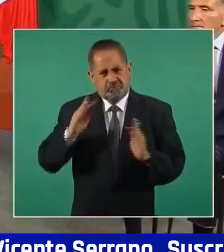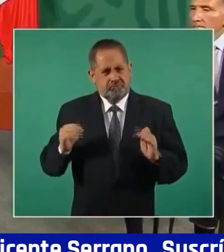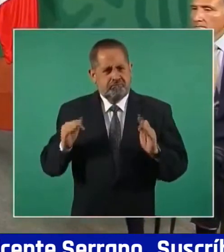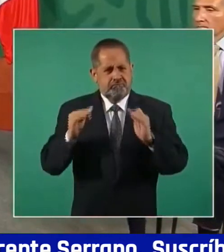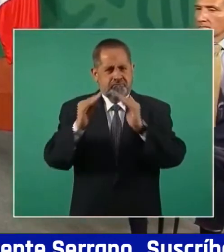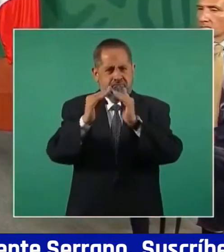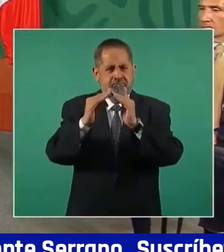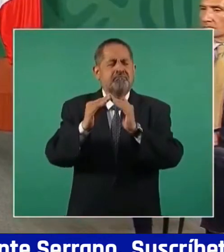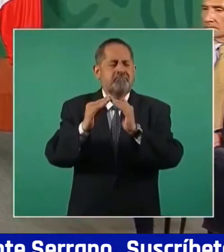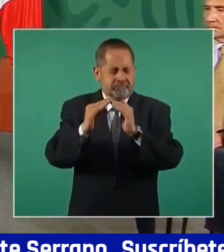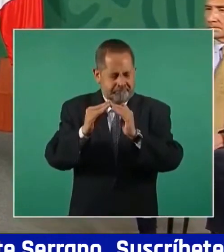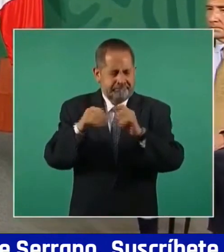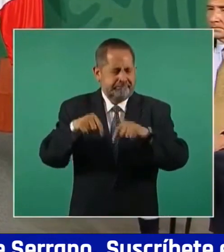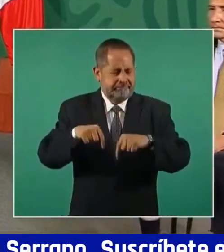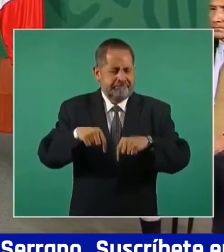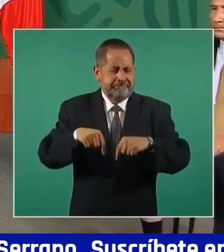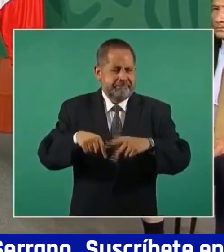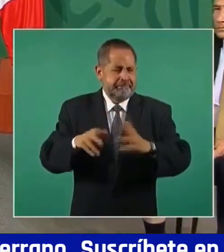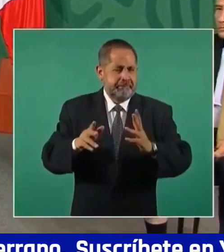la Ciudad